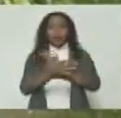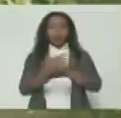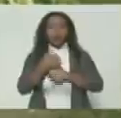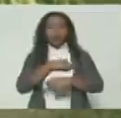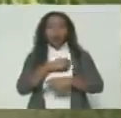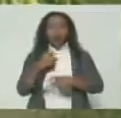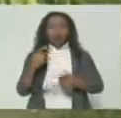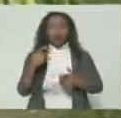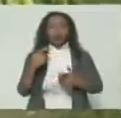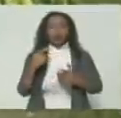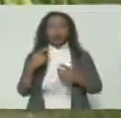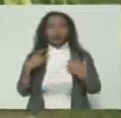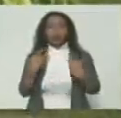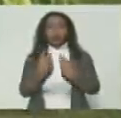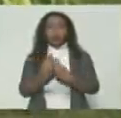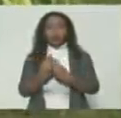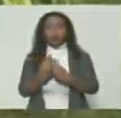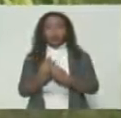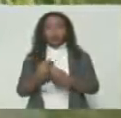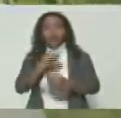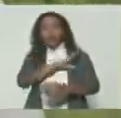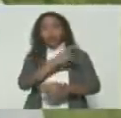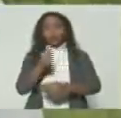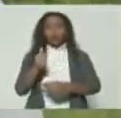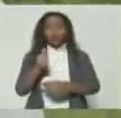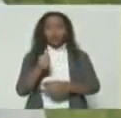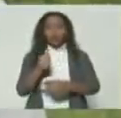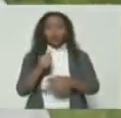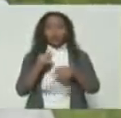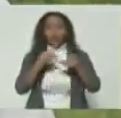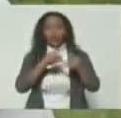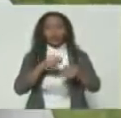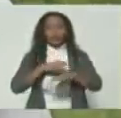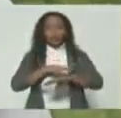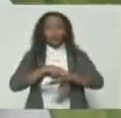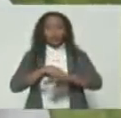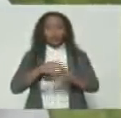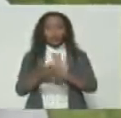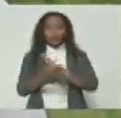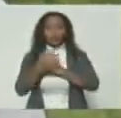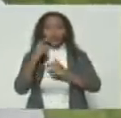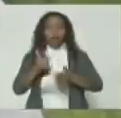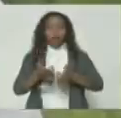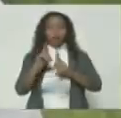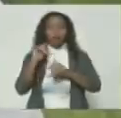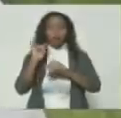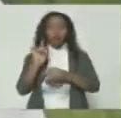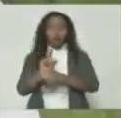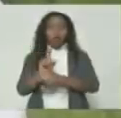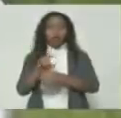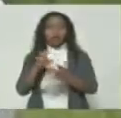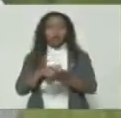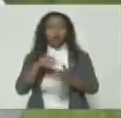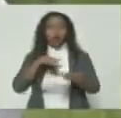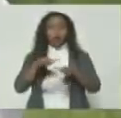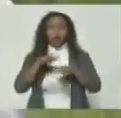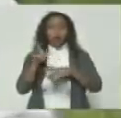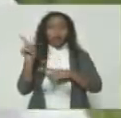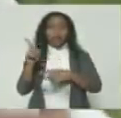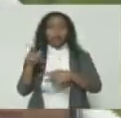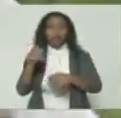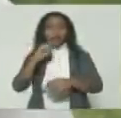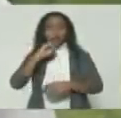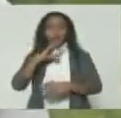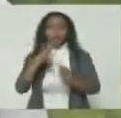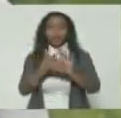compañero Carlos Linares, el director del Ministerio de Agricultura y Tierra y autoridad única en el estado Cojedes, nos va a compartir un poco más la